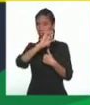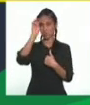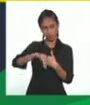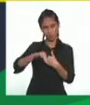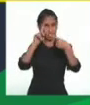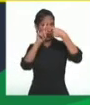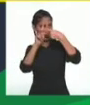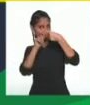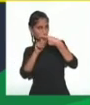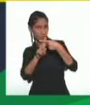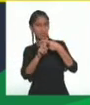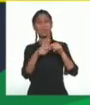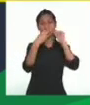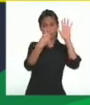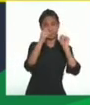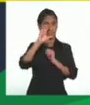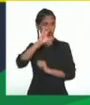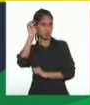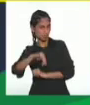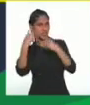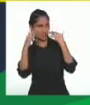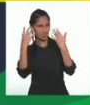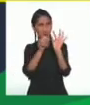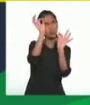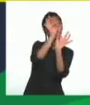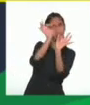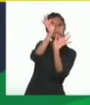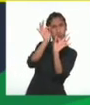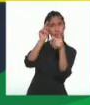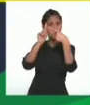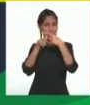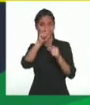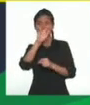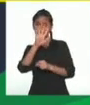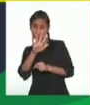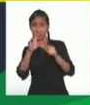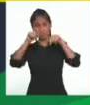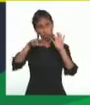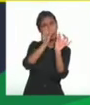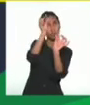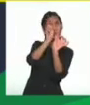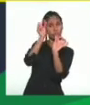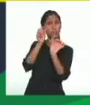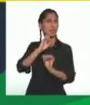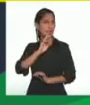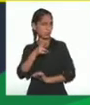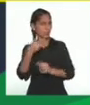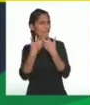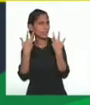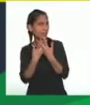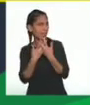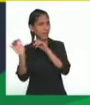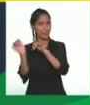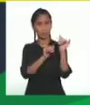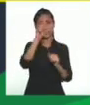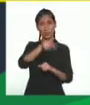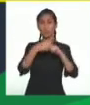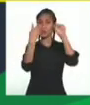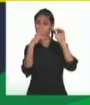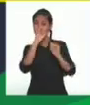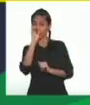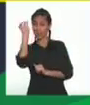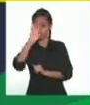hay que sumarle los 75 centímetros que ya había tejido, más los 15 que tejió hoy. Y el resultado de esa suma es